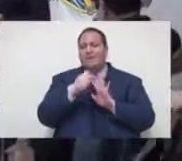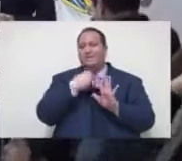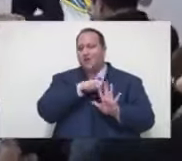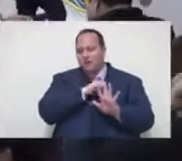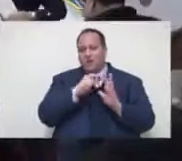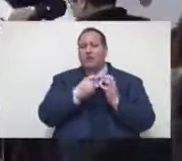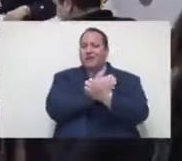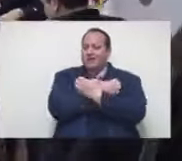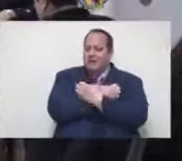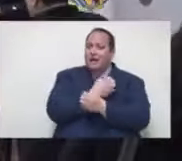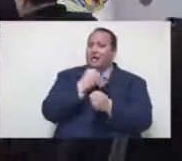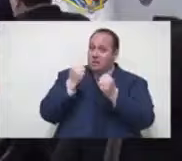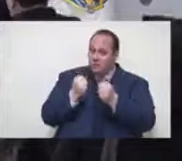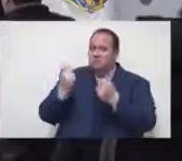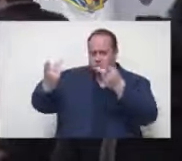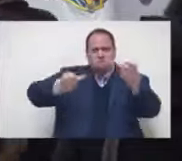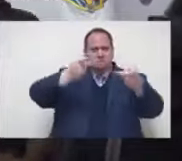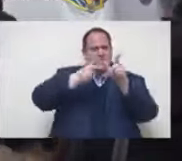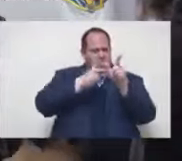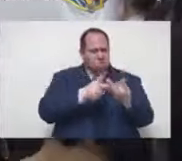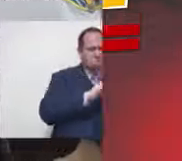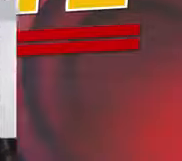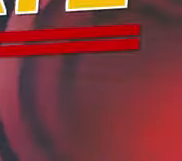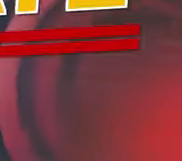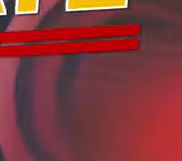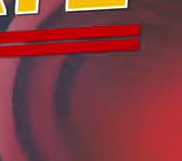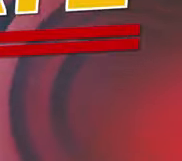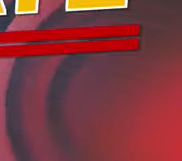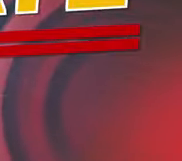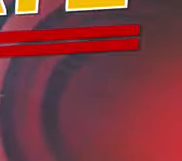Educación y Seguridad para sus preguntas. Gracias.